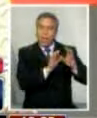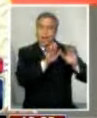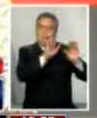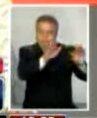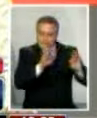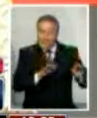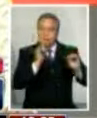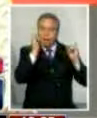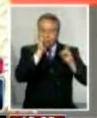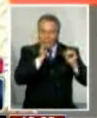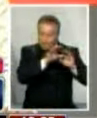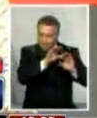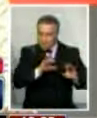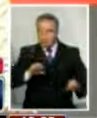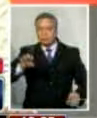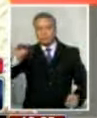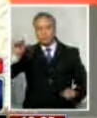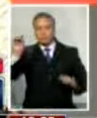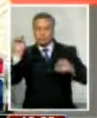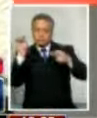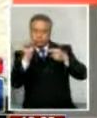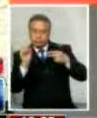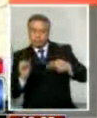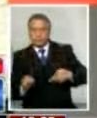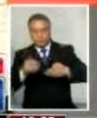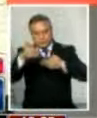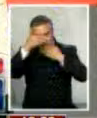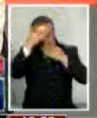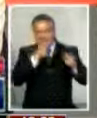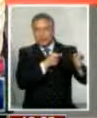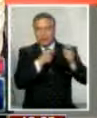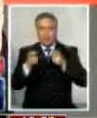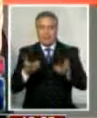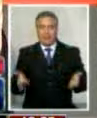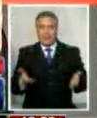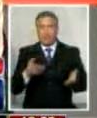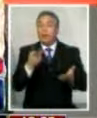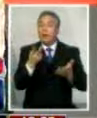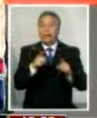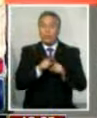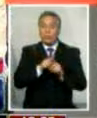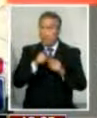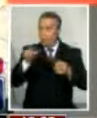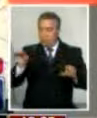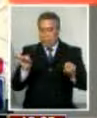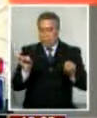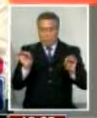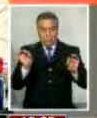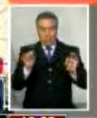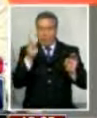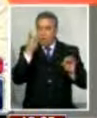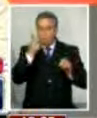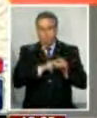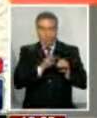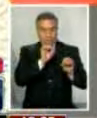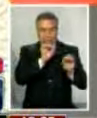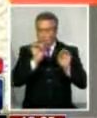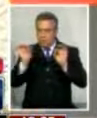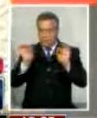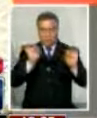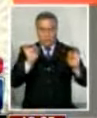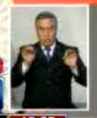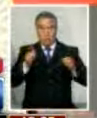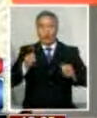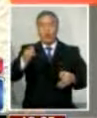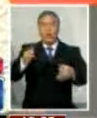manera en la tipificación terrorista, porque si no tendríamos una doble tipificación, lo que significa que los